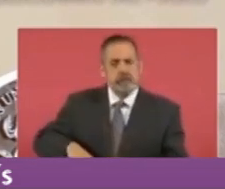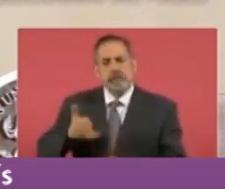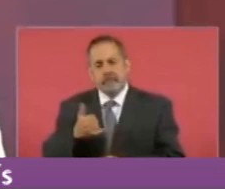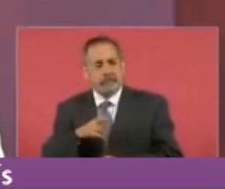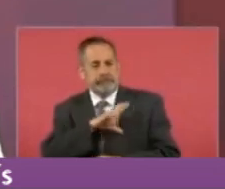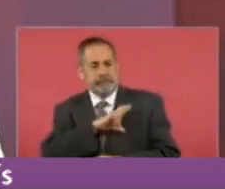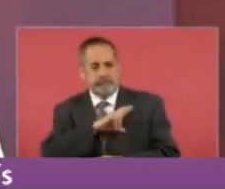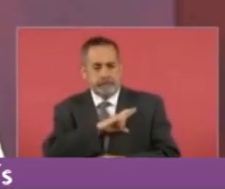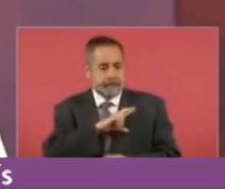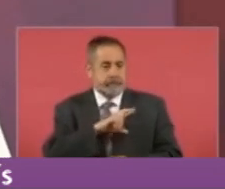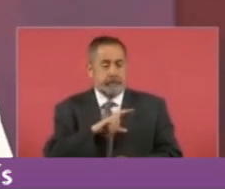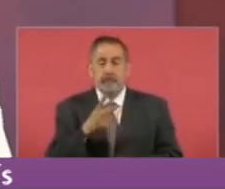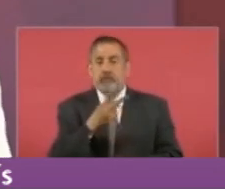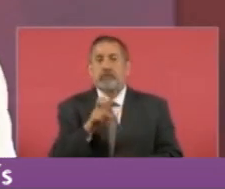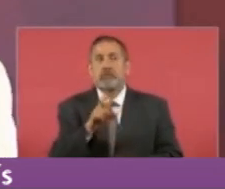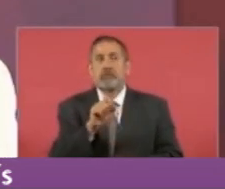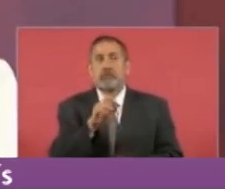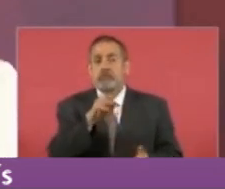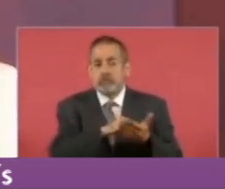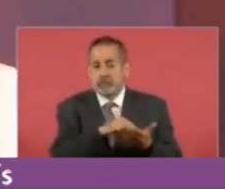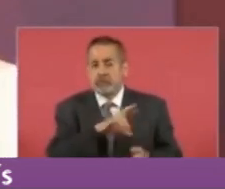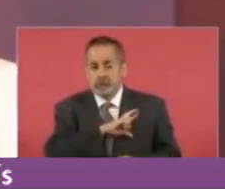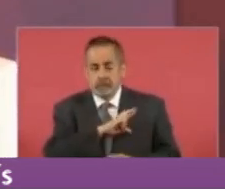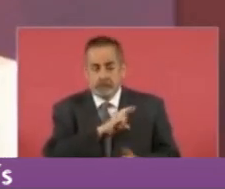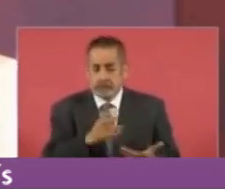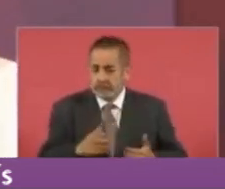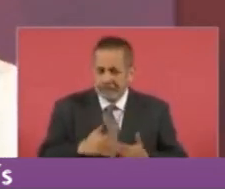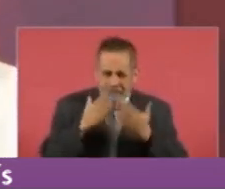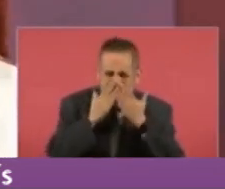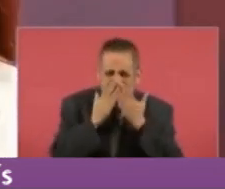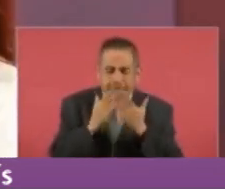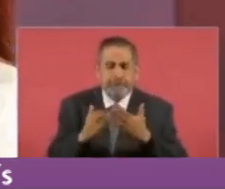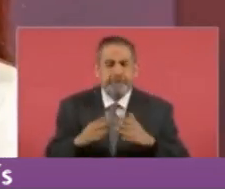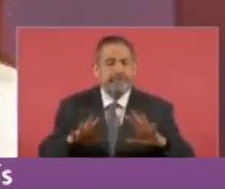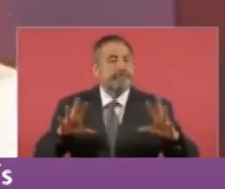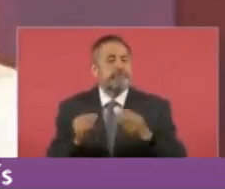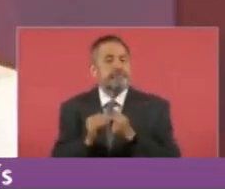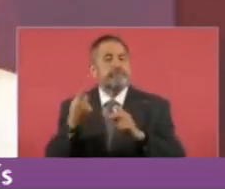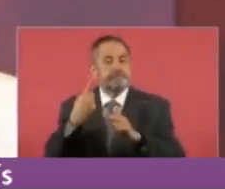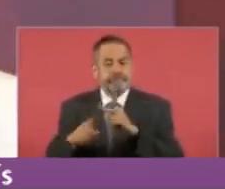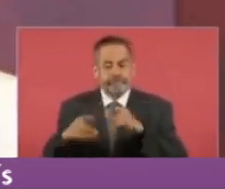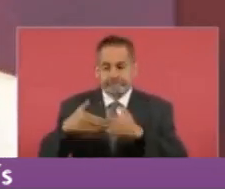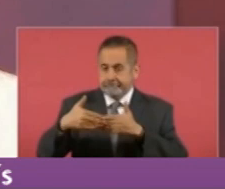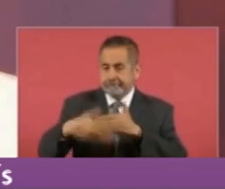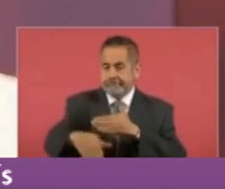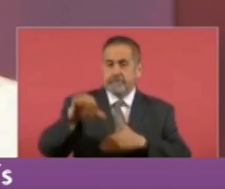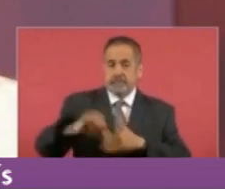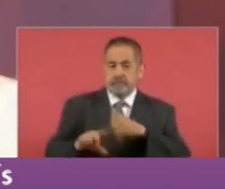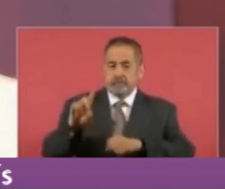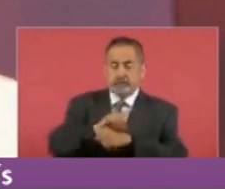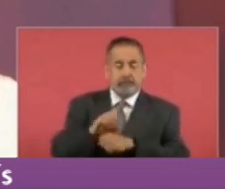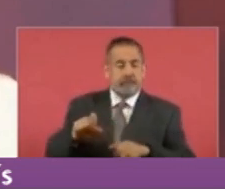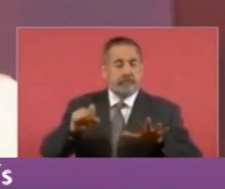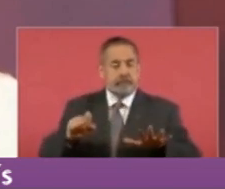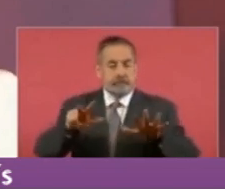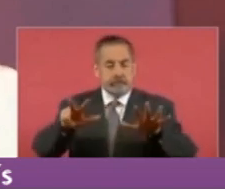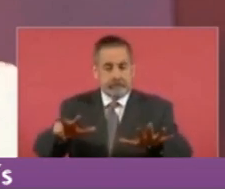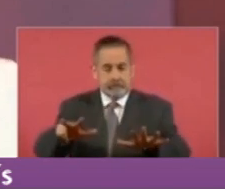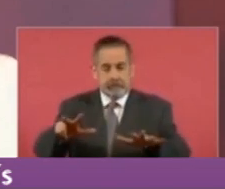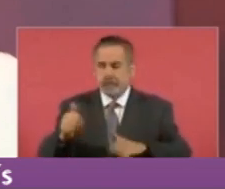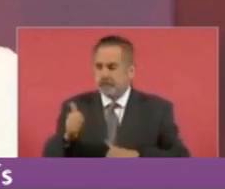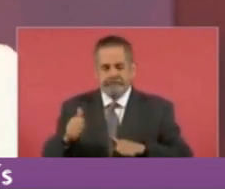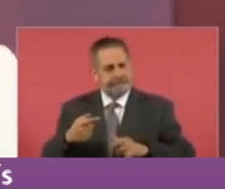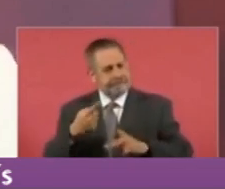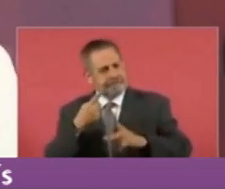no cumplir con esa obligación. La secretaria informó que este nuevo ciclo escolar regresaron a las aulas más de 24 millones de estudiantes de nivel básico,